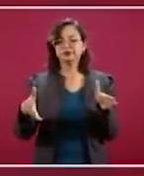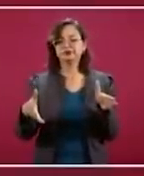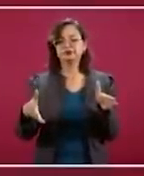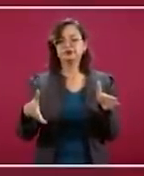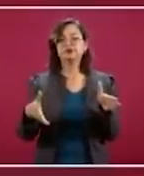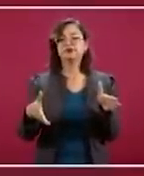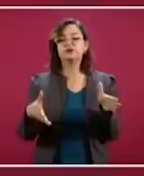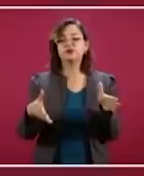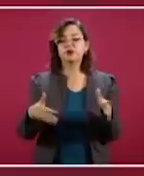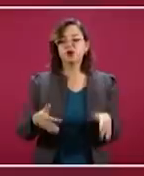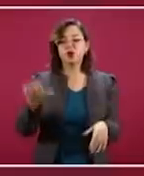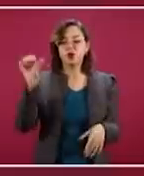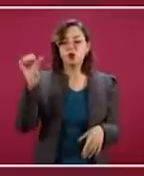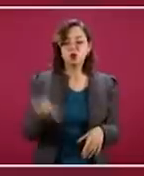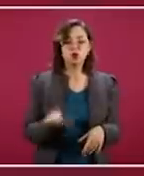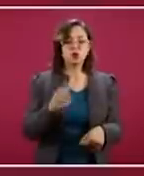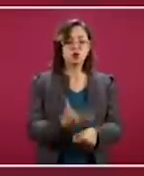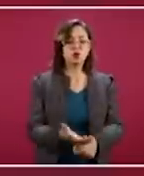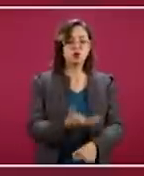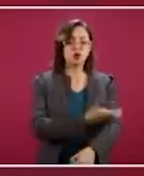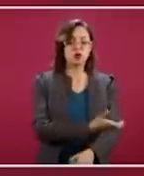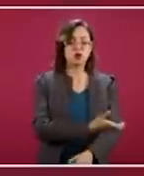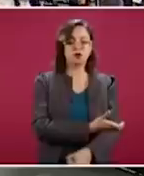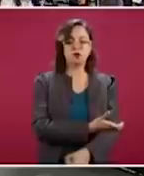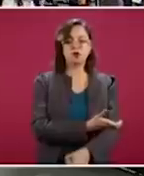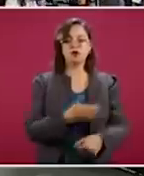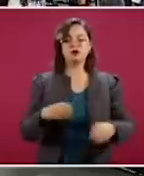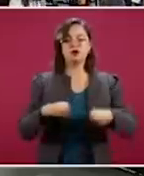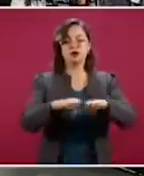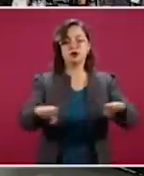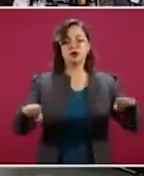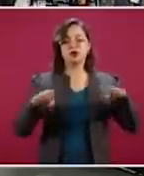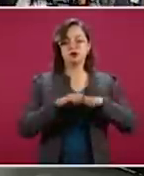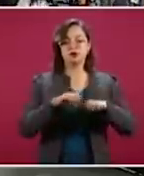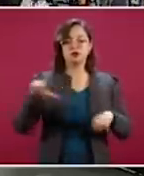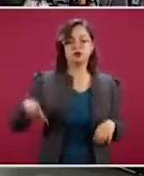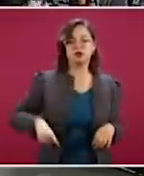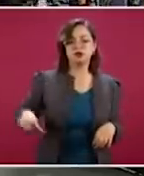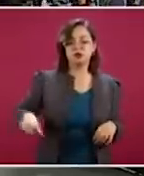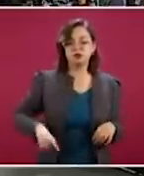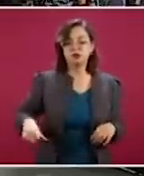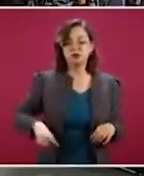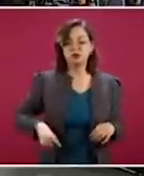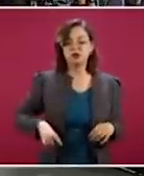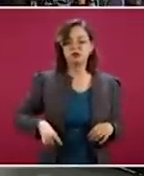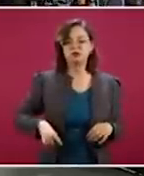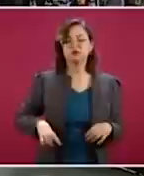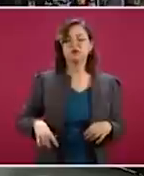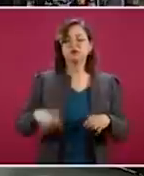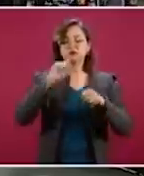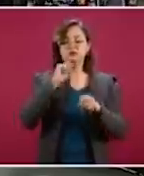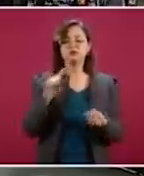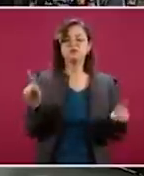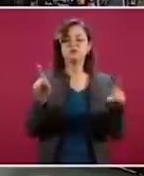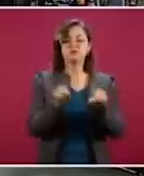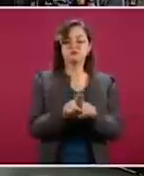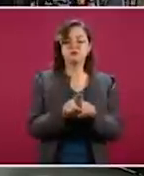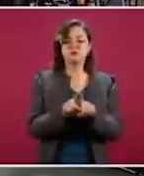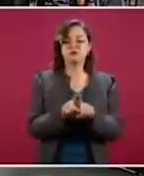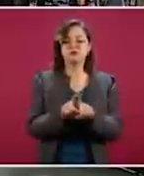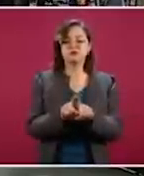Están aquí miembros del gabinete que nos acompañan y también